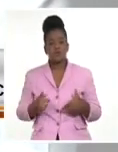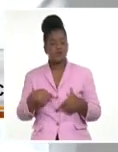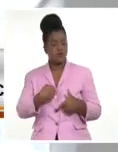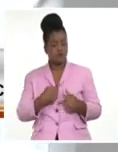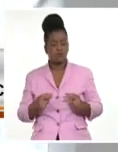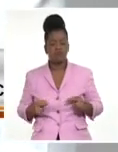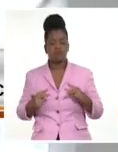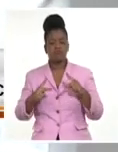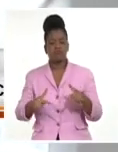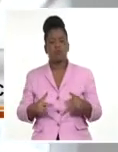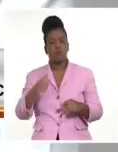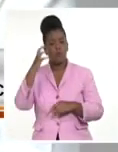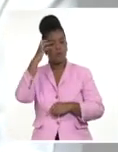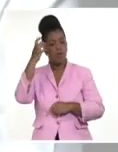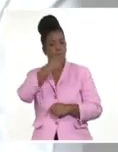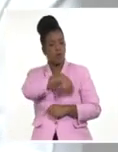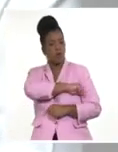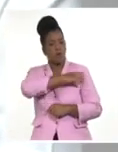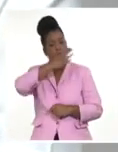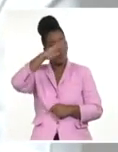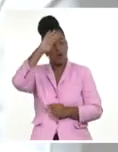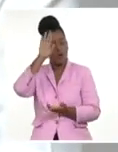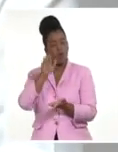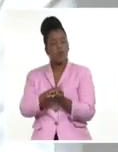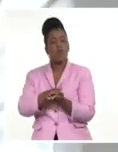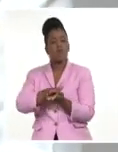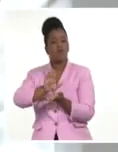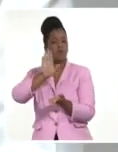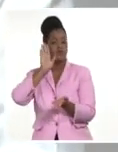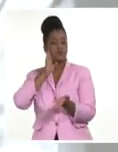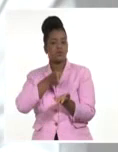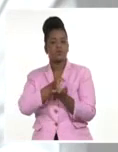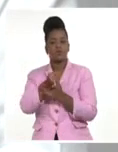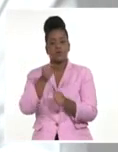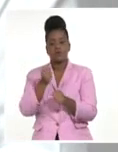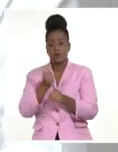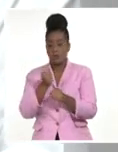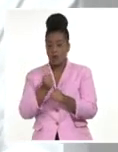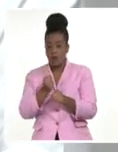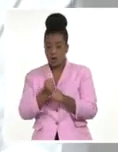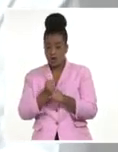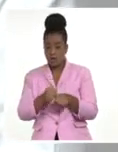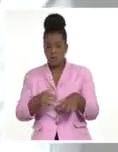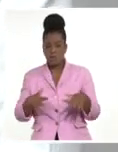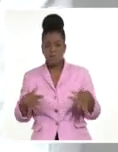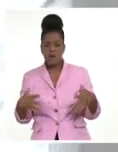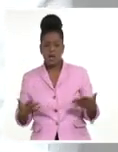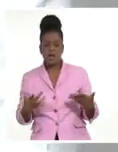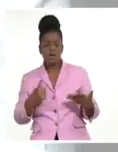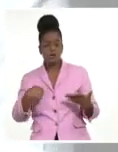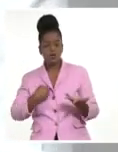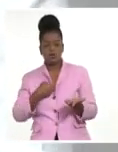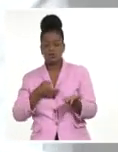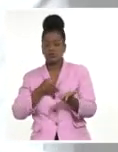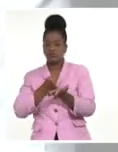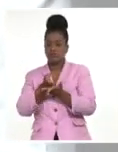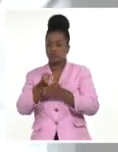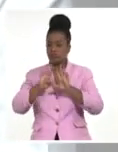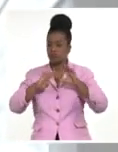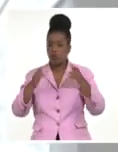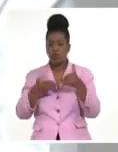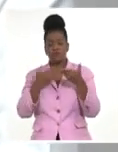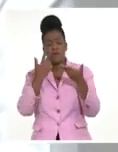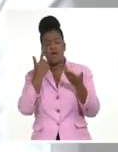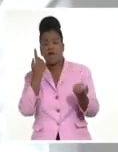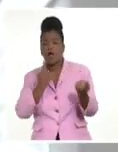y al pueblo cubano nuestro compromiso de continuar trabajando para perfeccionar todo lo que no nos ha salido bien y tributar así a